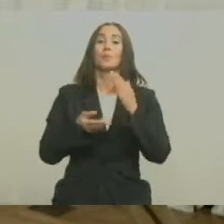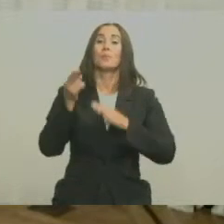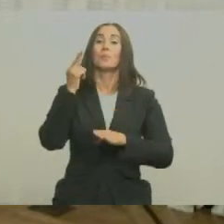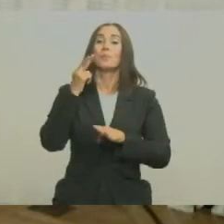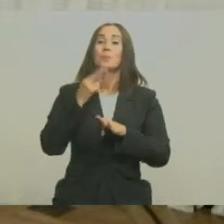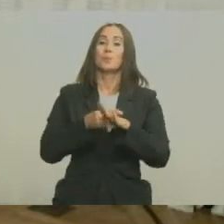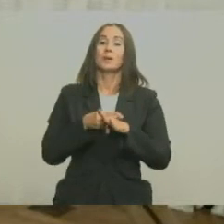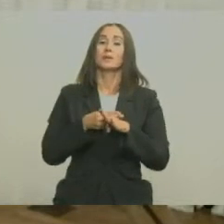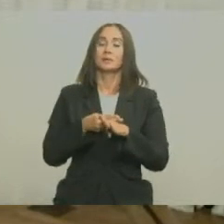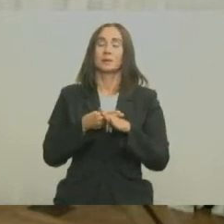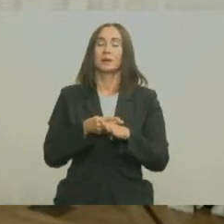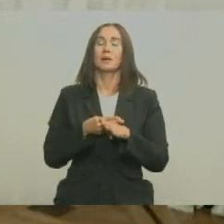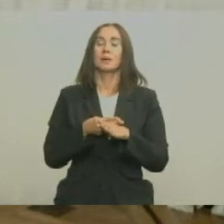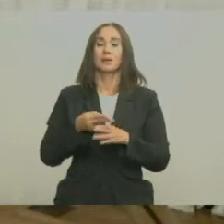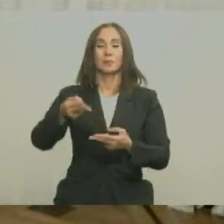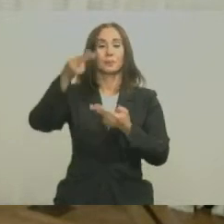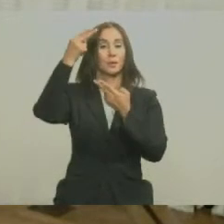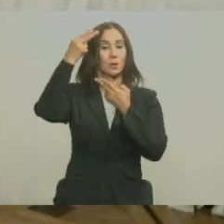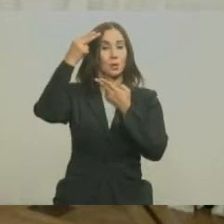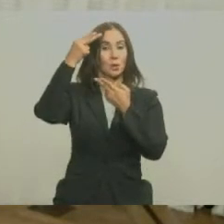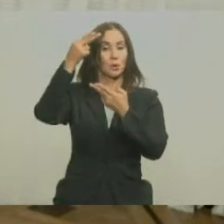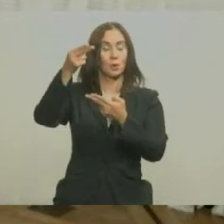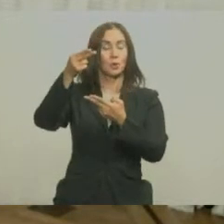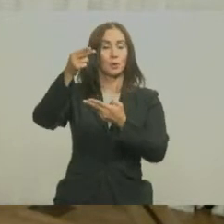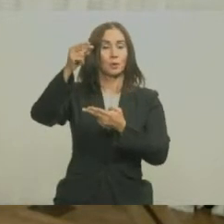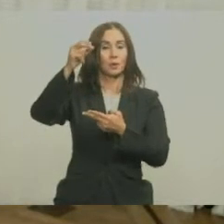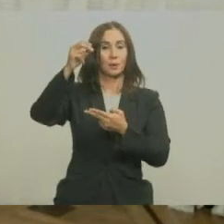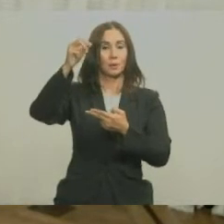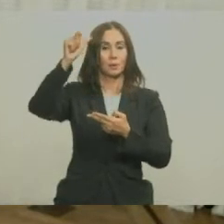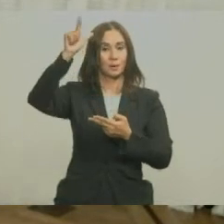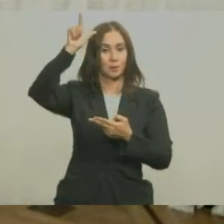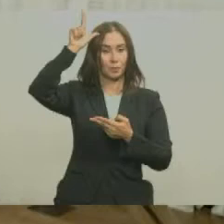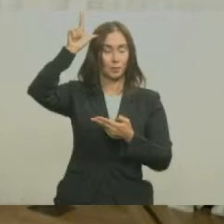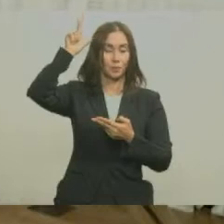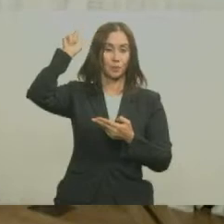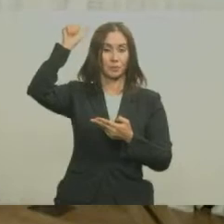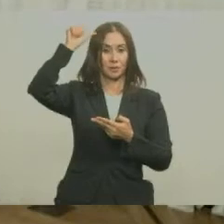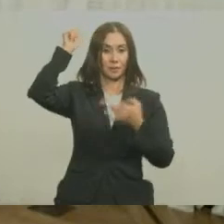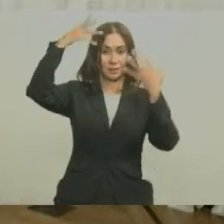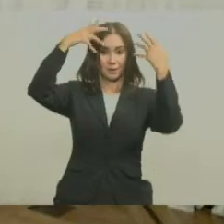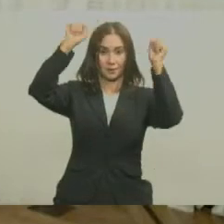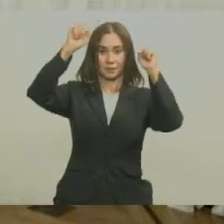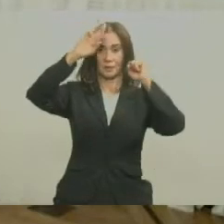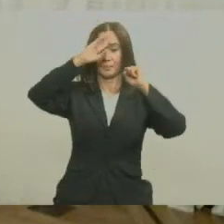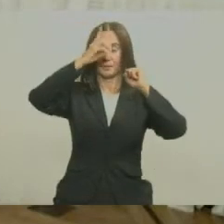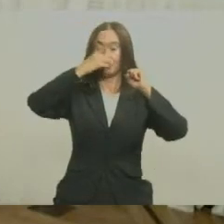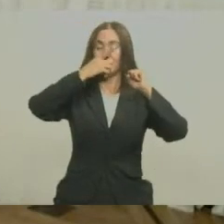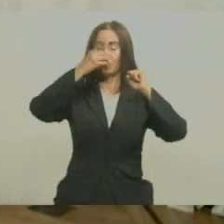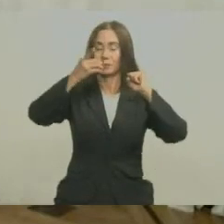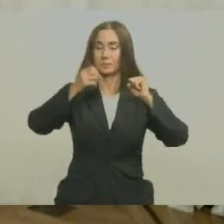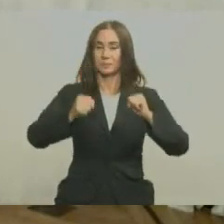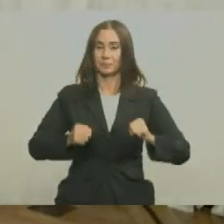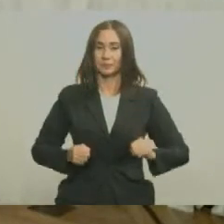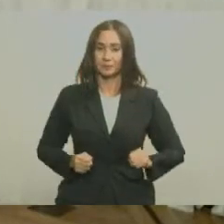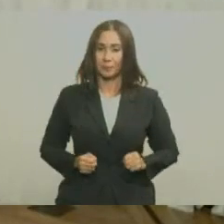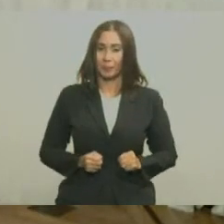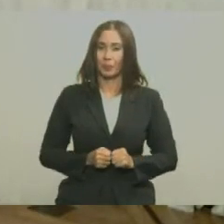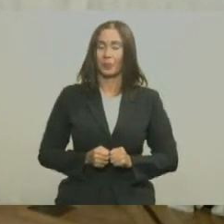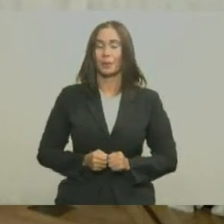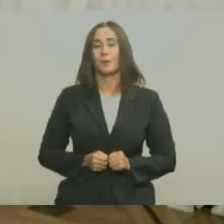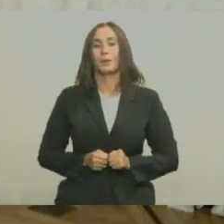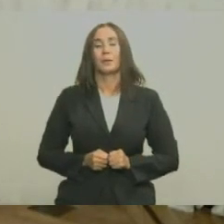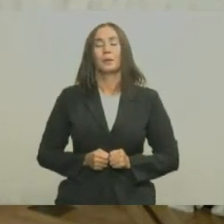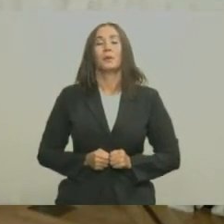tardes, honorable Luis Rodolfo Abinader Corona, presidente constitucional de la